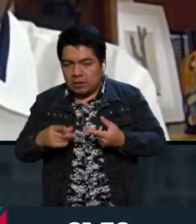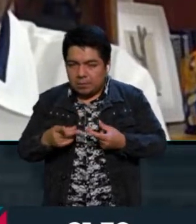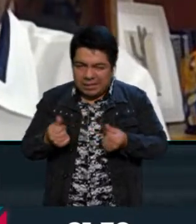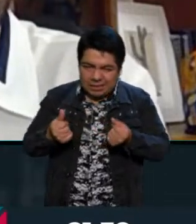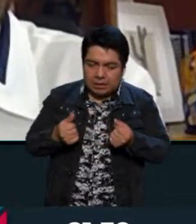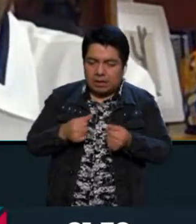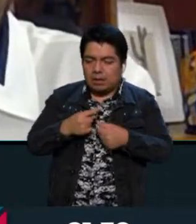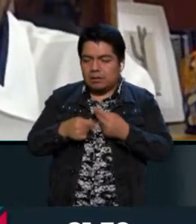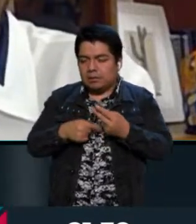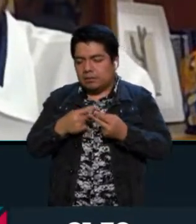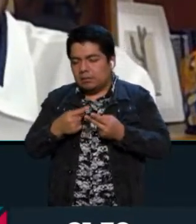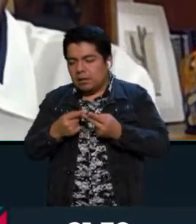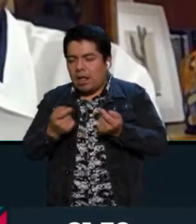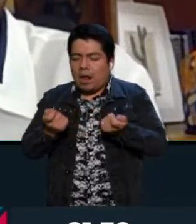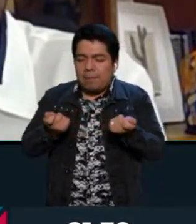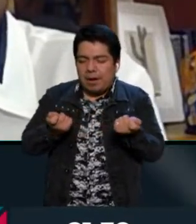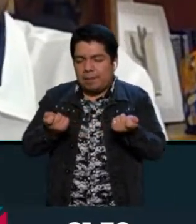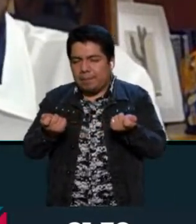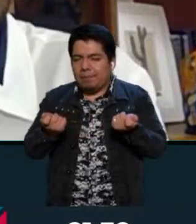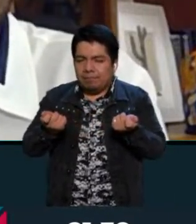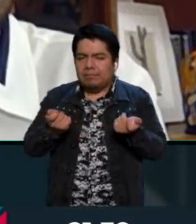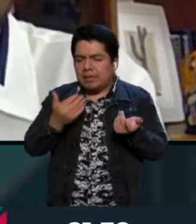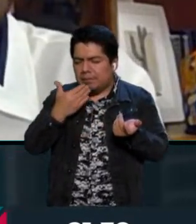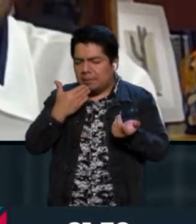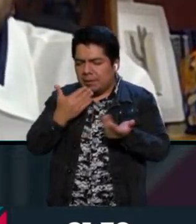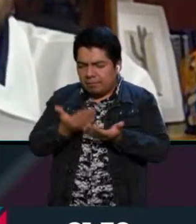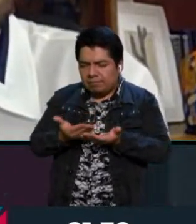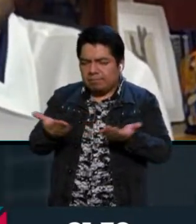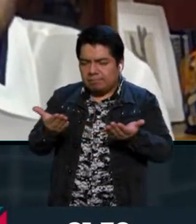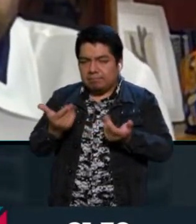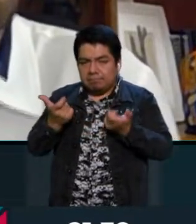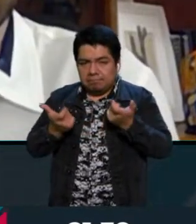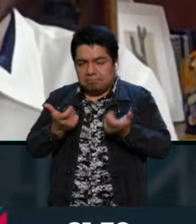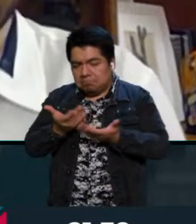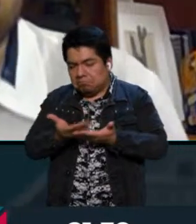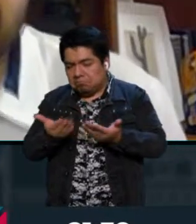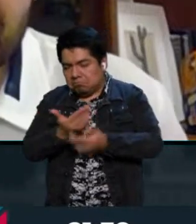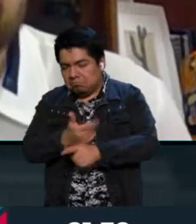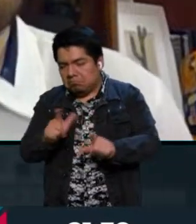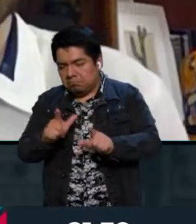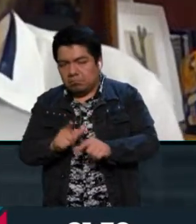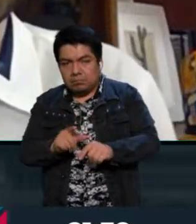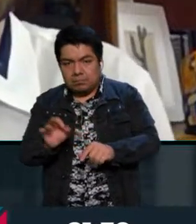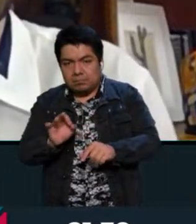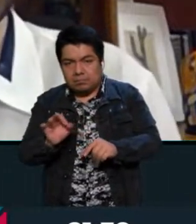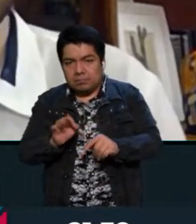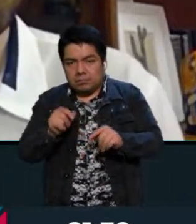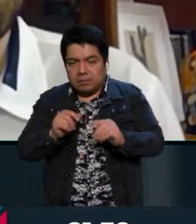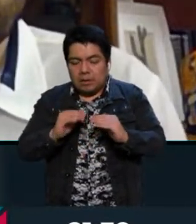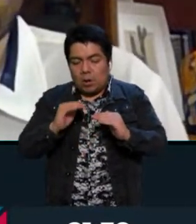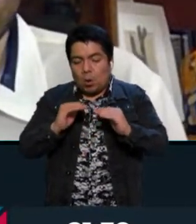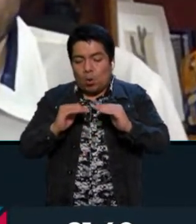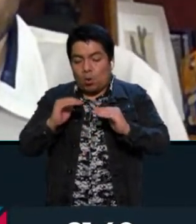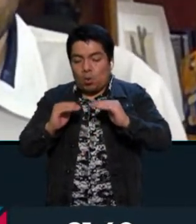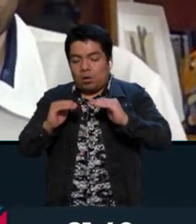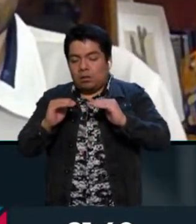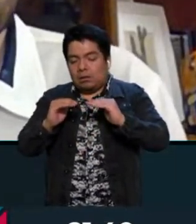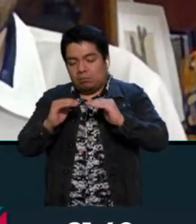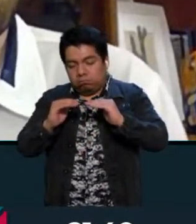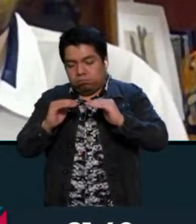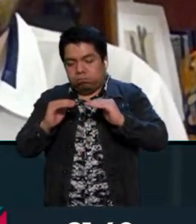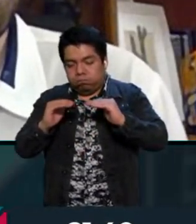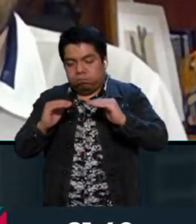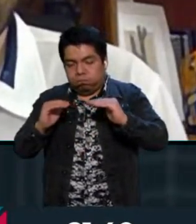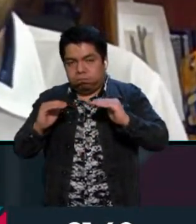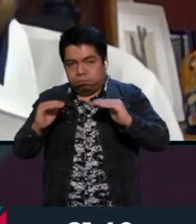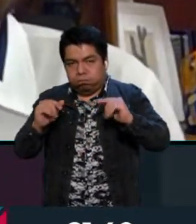poco más de flexibilidad u holgura monetaria puede llevar a que se estabilice un poco la